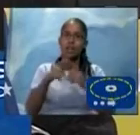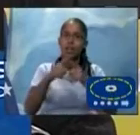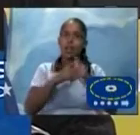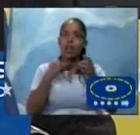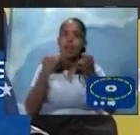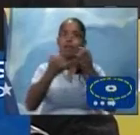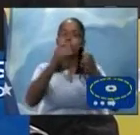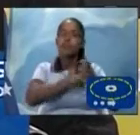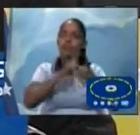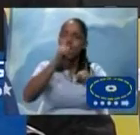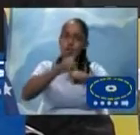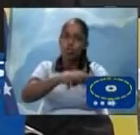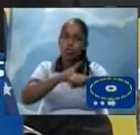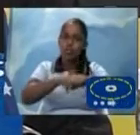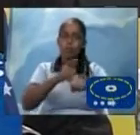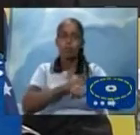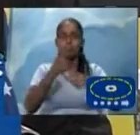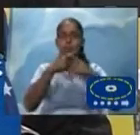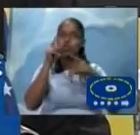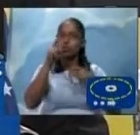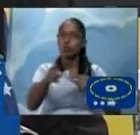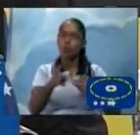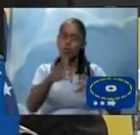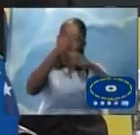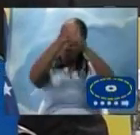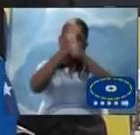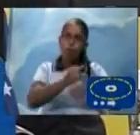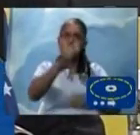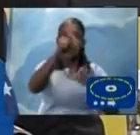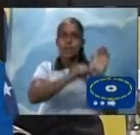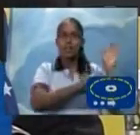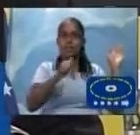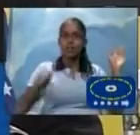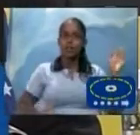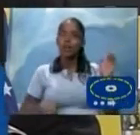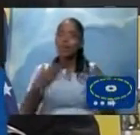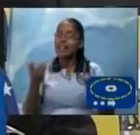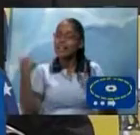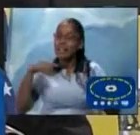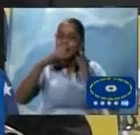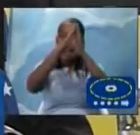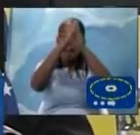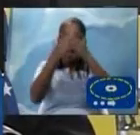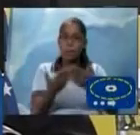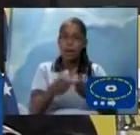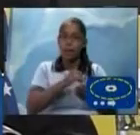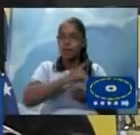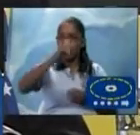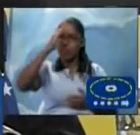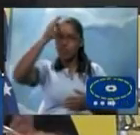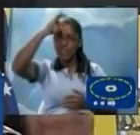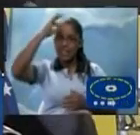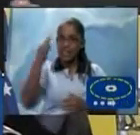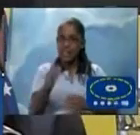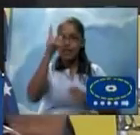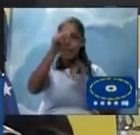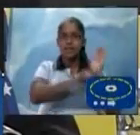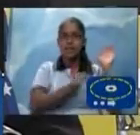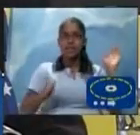fin de los tiempos, pero usted confíe en el Señor, que el que tiene la palabra de Dios, que el que cree en el